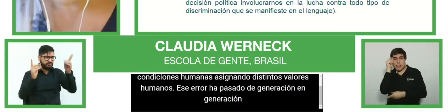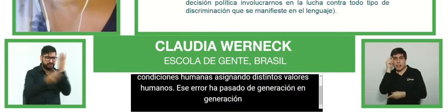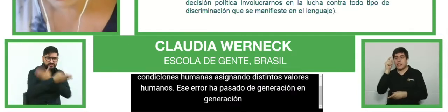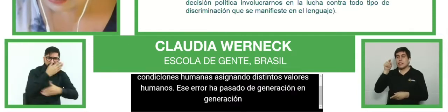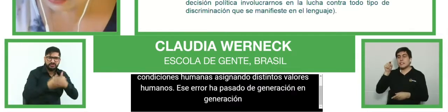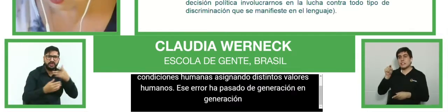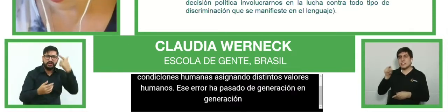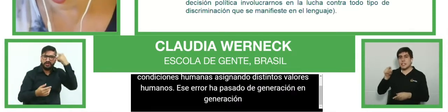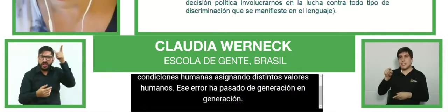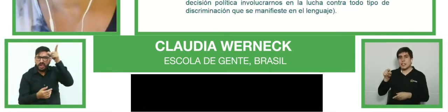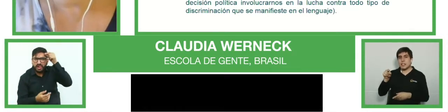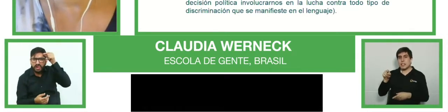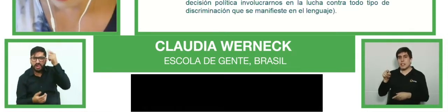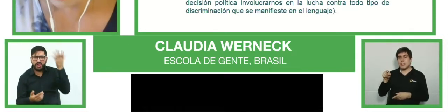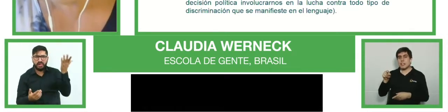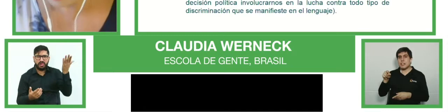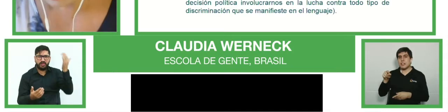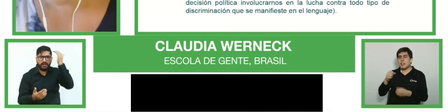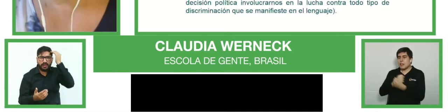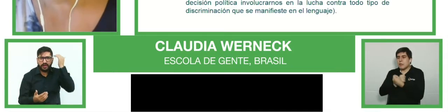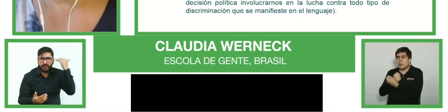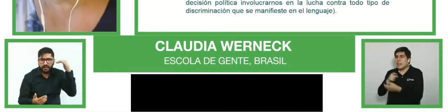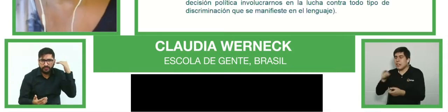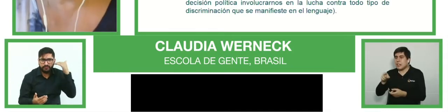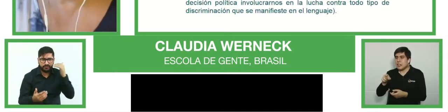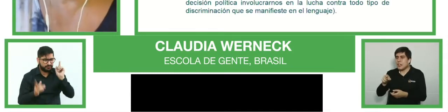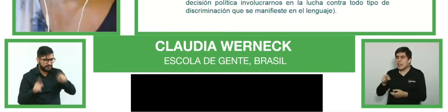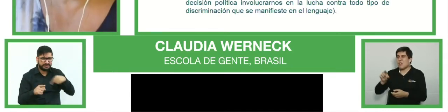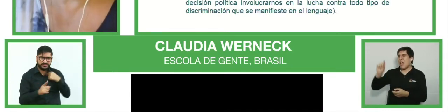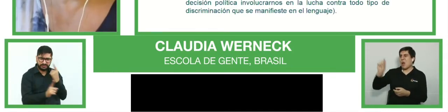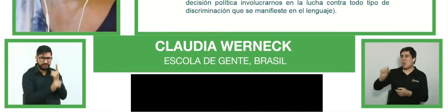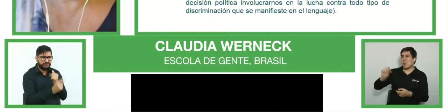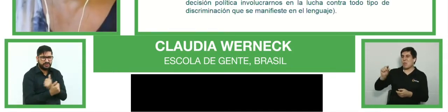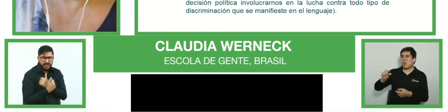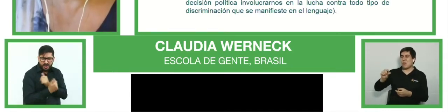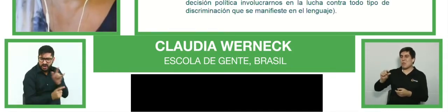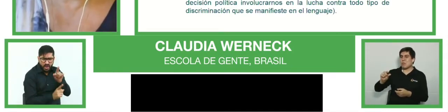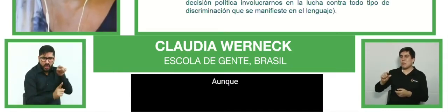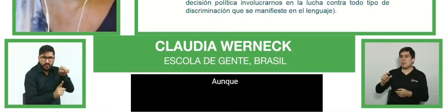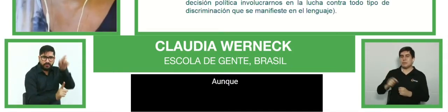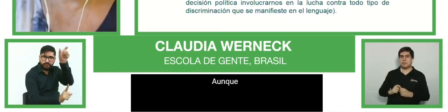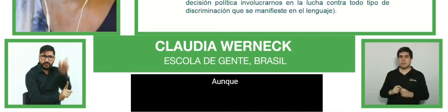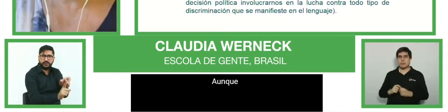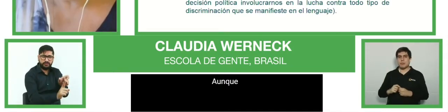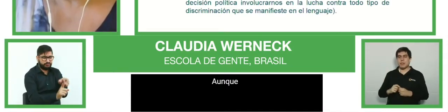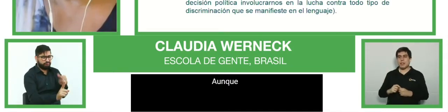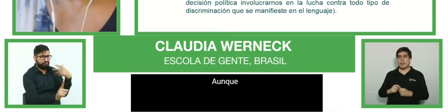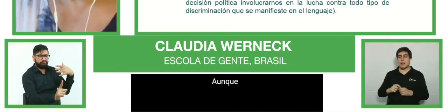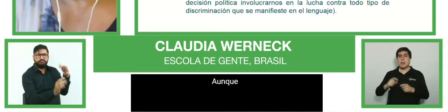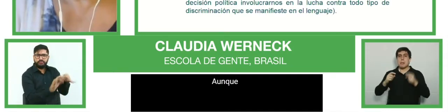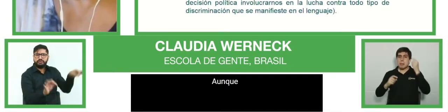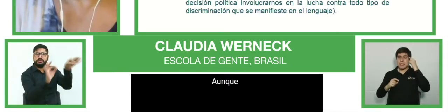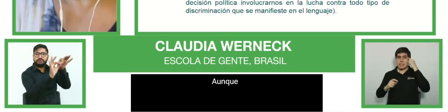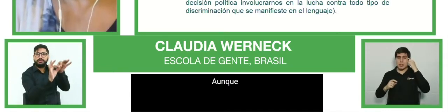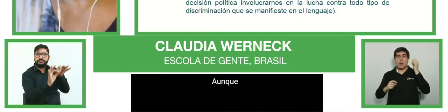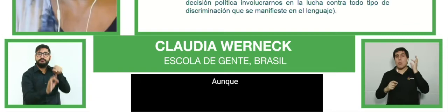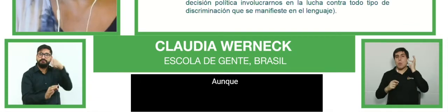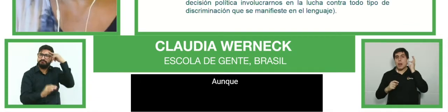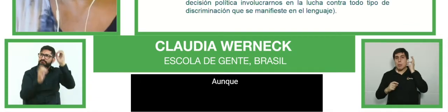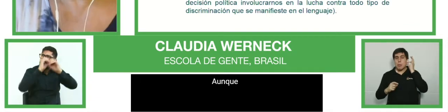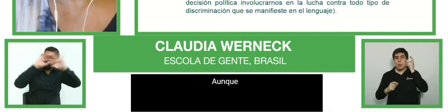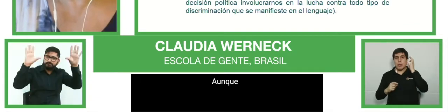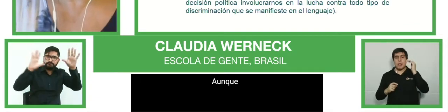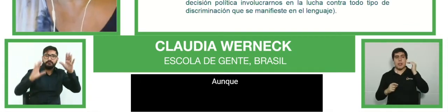aunque se la trate con mucho amor, vale menos para el futuro de su familia, de su nación, que una niña